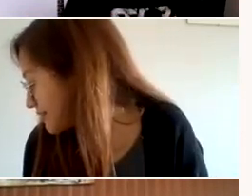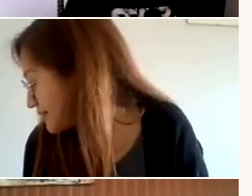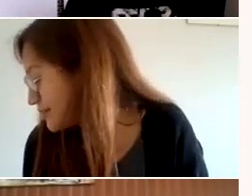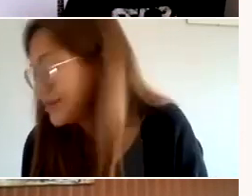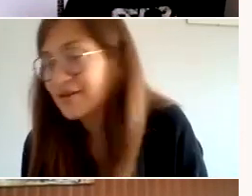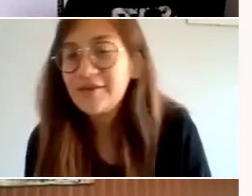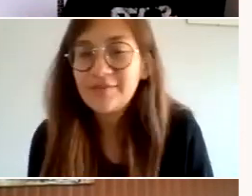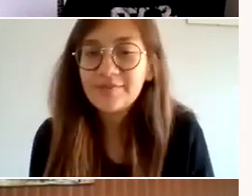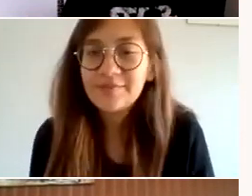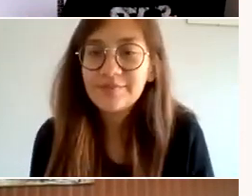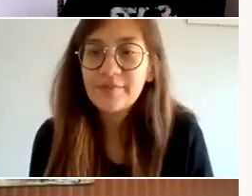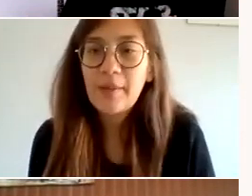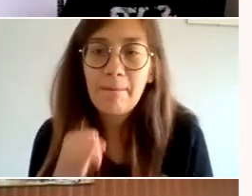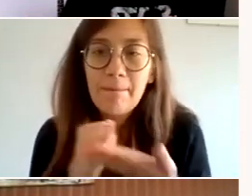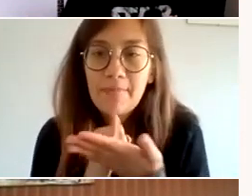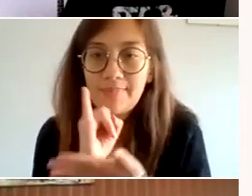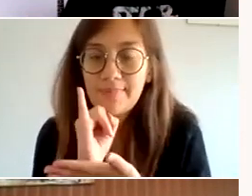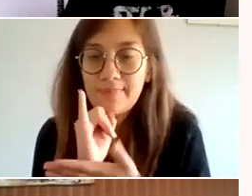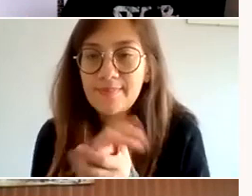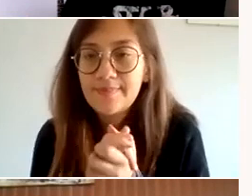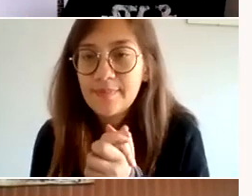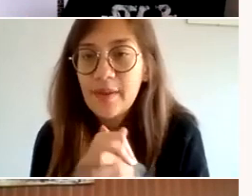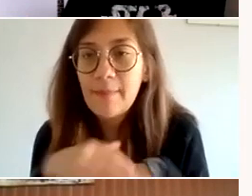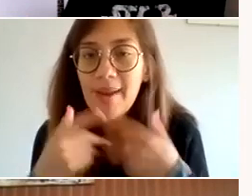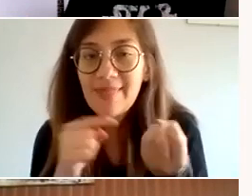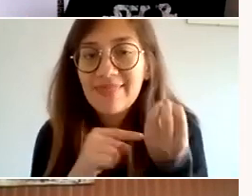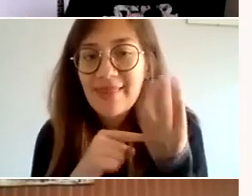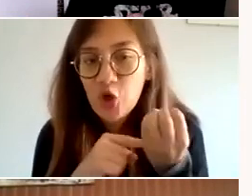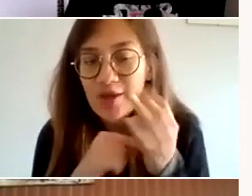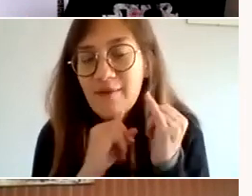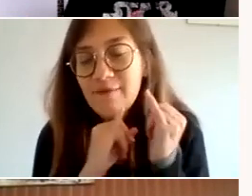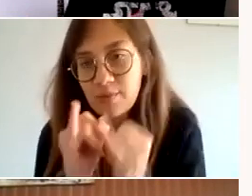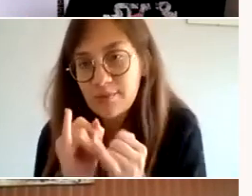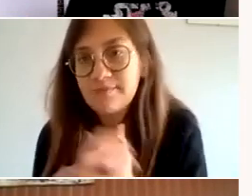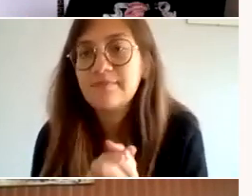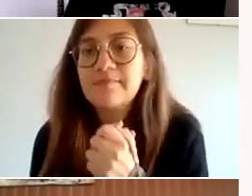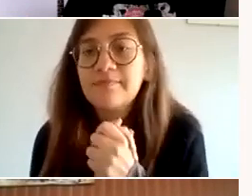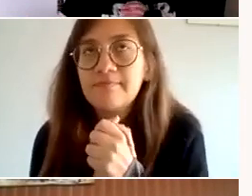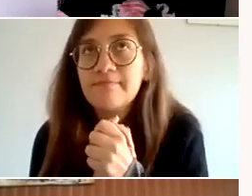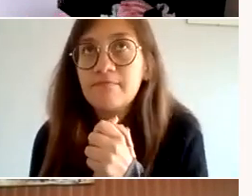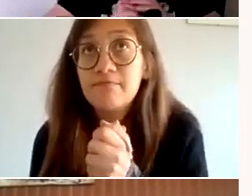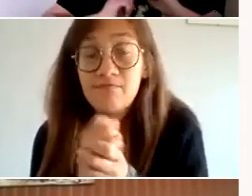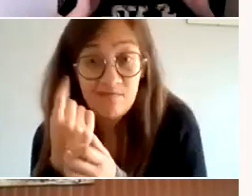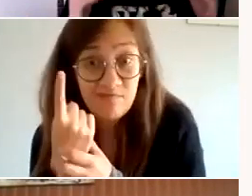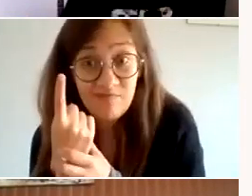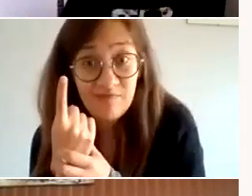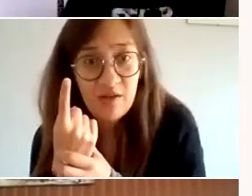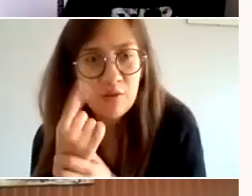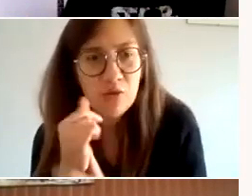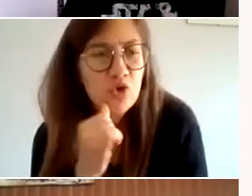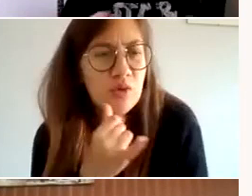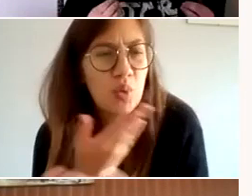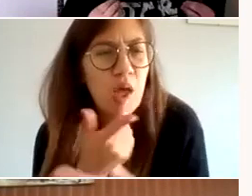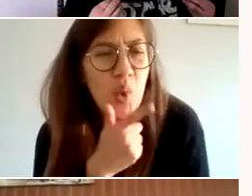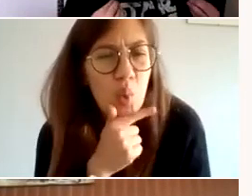introducción a las tecnologías de información, ¿ya? Así que eso, no sé si tienen alguna duda,